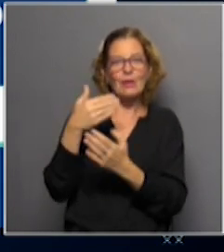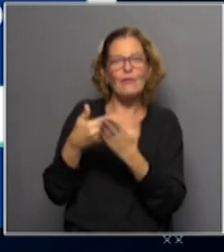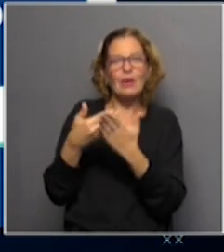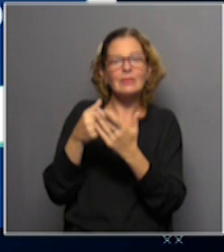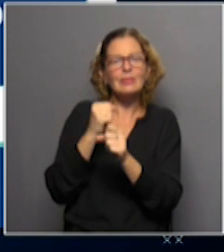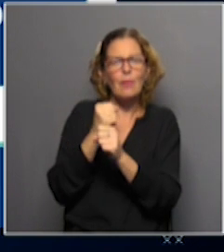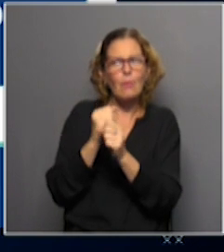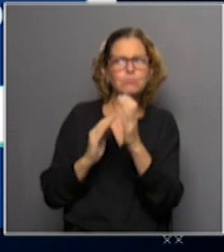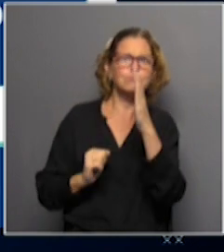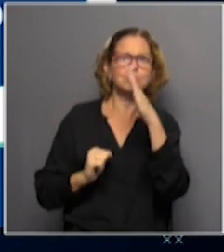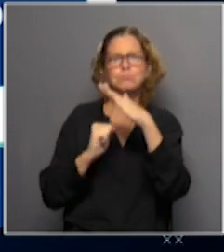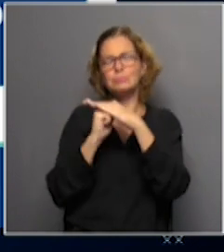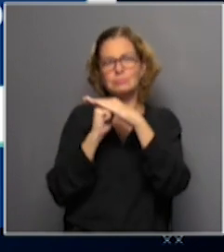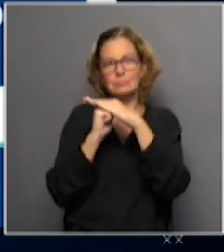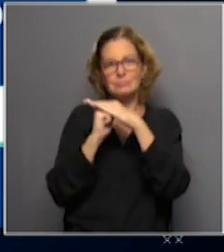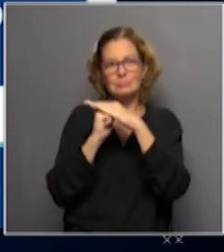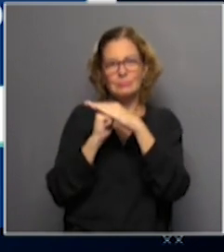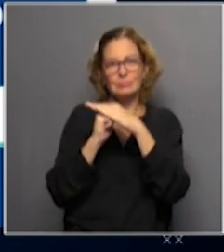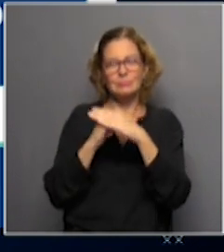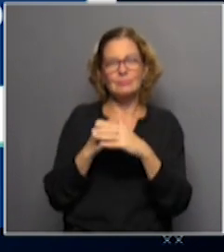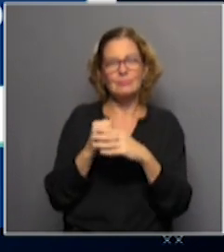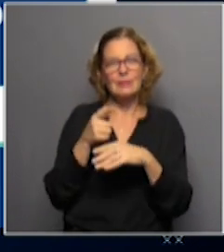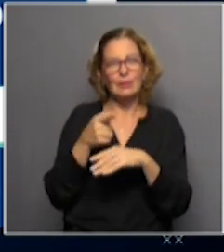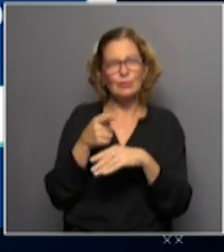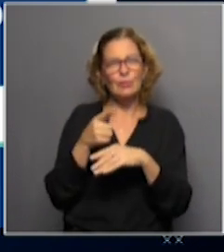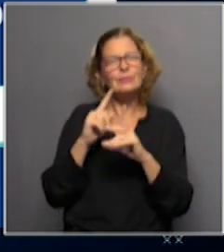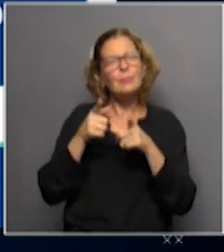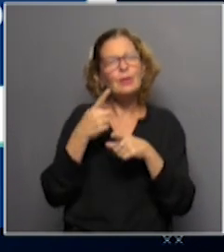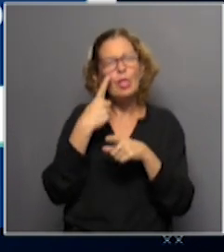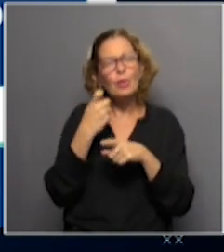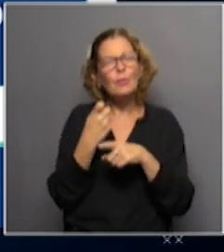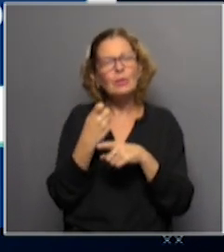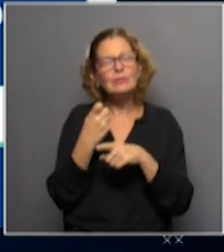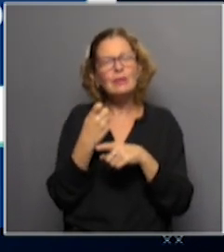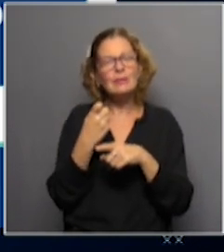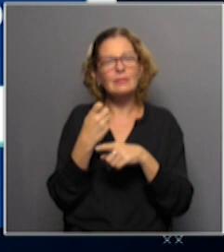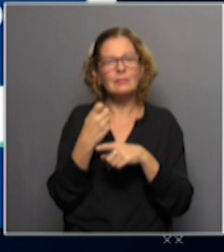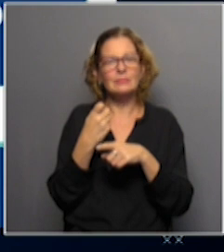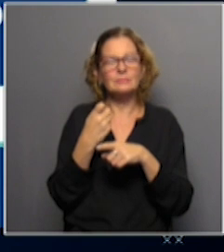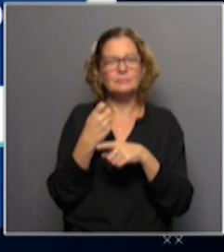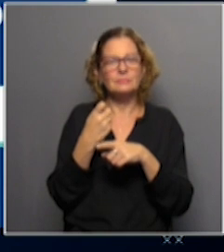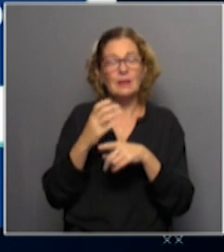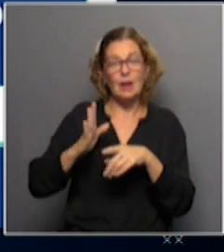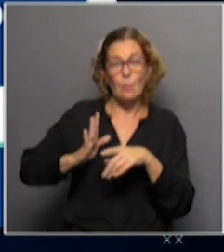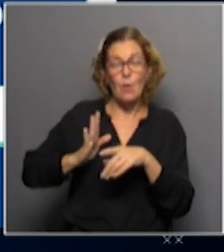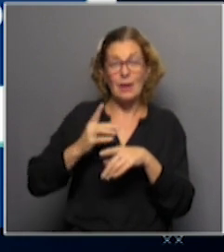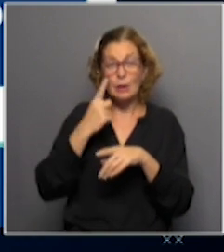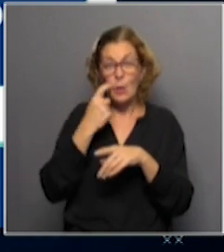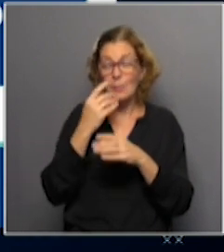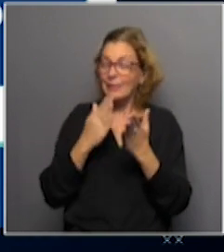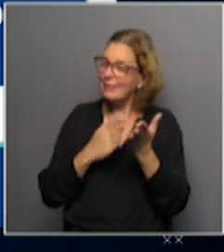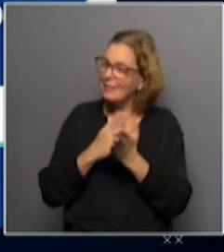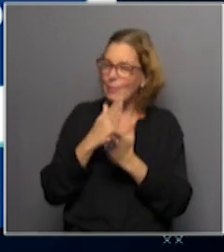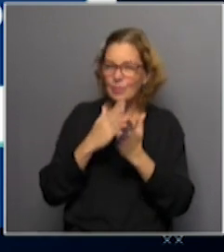por el lado de lo que son los principales indicadores. Claro, tasa de ocupación. ¿Cómo afecta además en el caso de las mujeres y de los hombres, que siempre